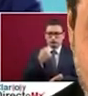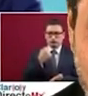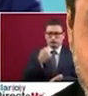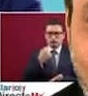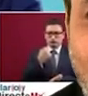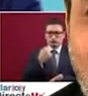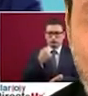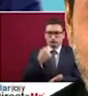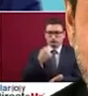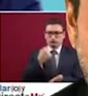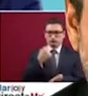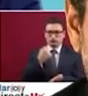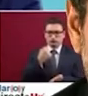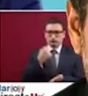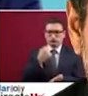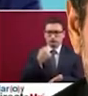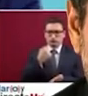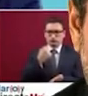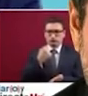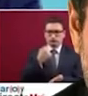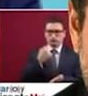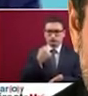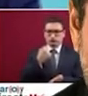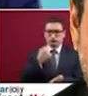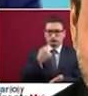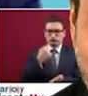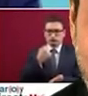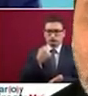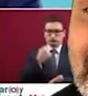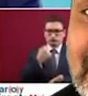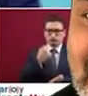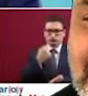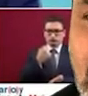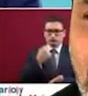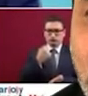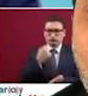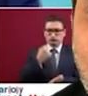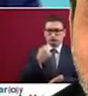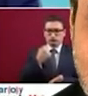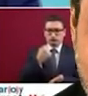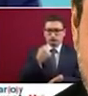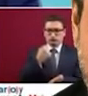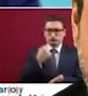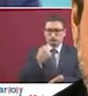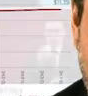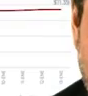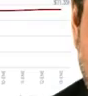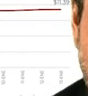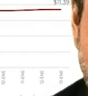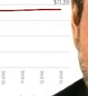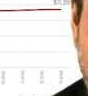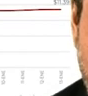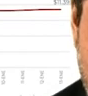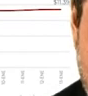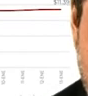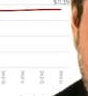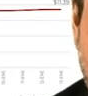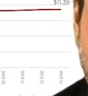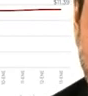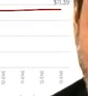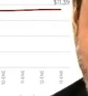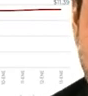climáticos que afectaron a los Estados Unidos el año pasado dieron al traste con miles de hectáreas de producción de